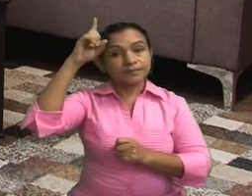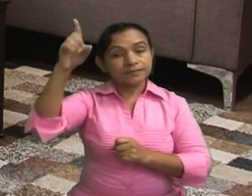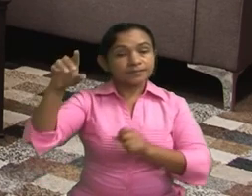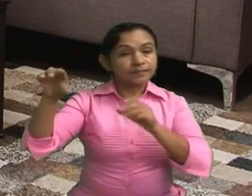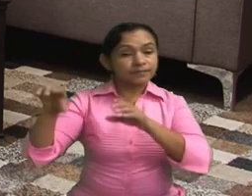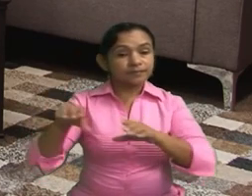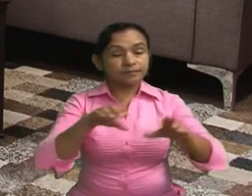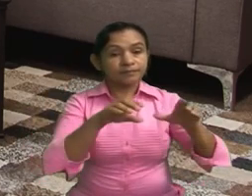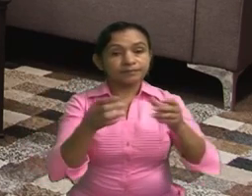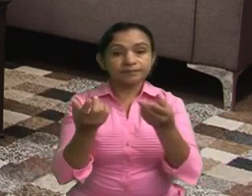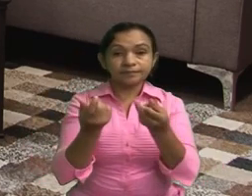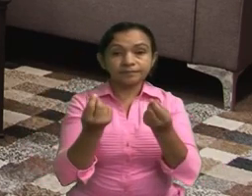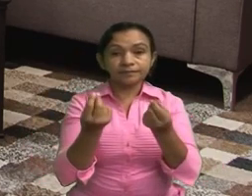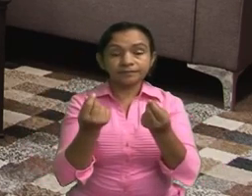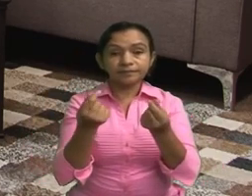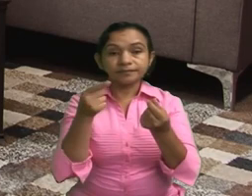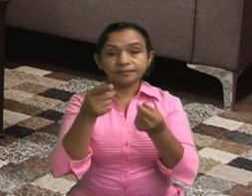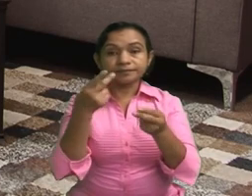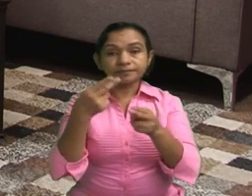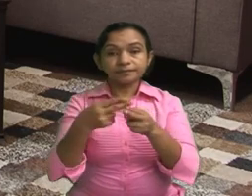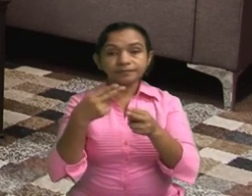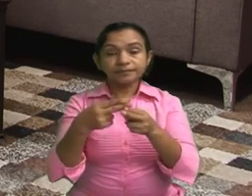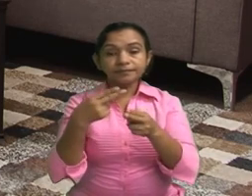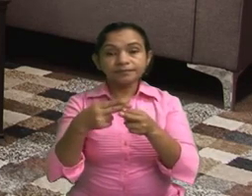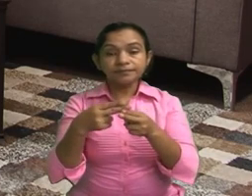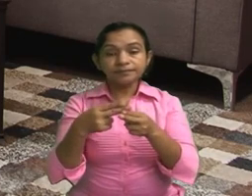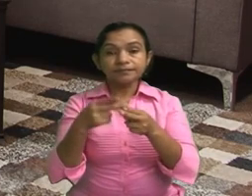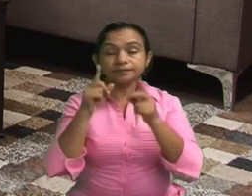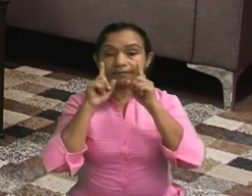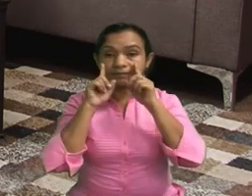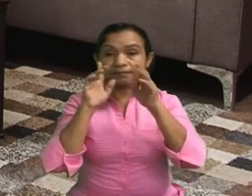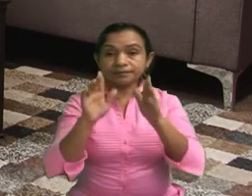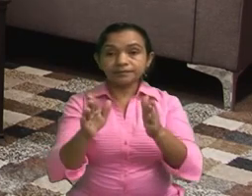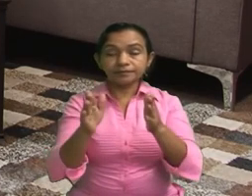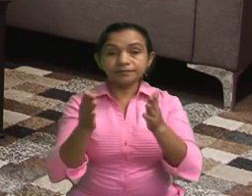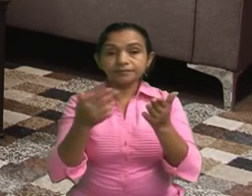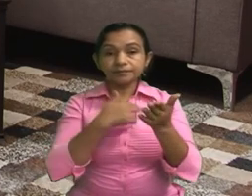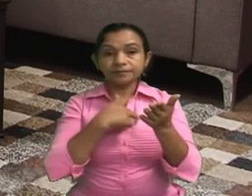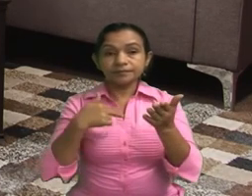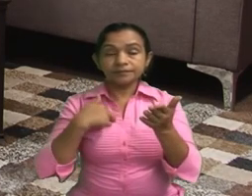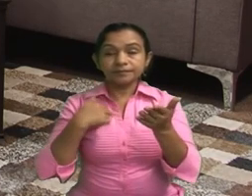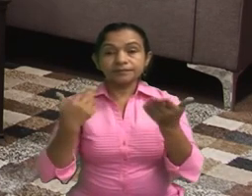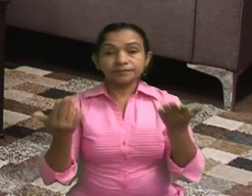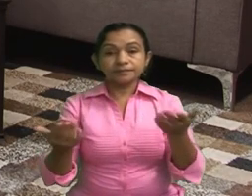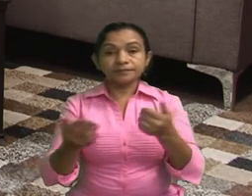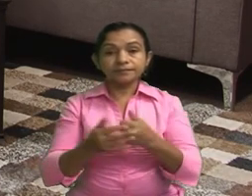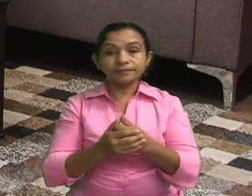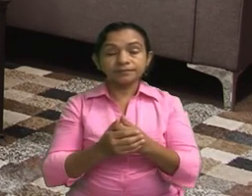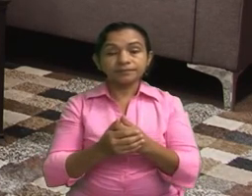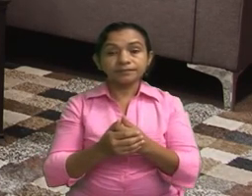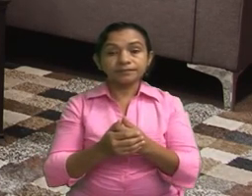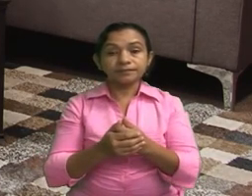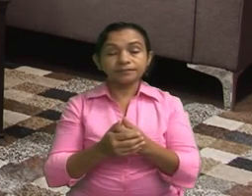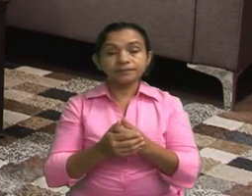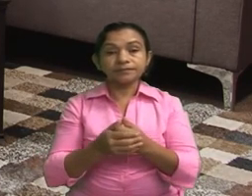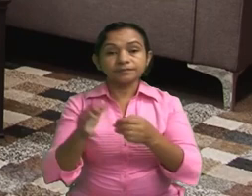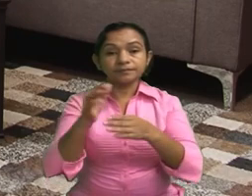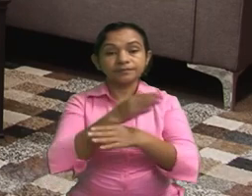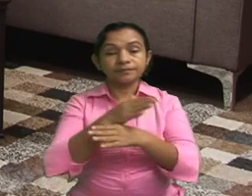Entonces, a esto es que le llamamos, bueno, vamos a conservar a restaurar a través de estos